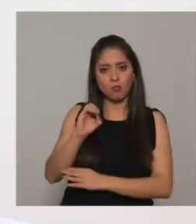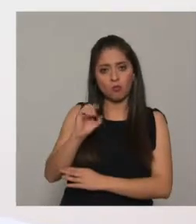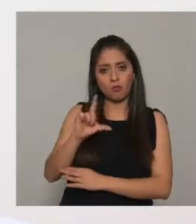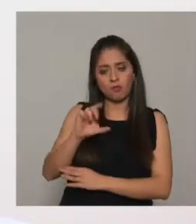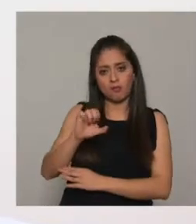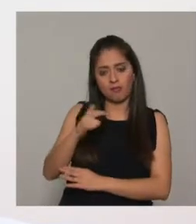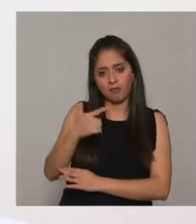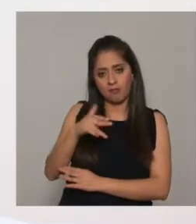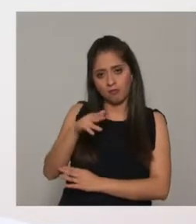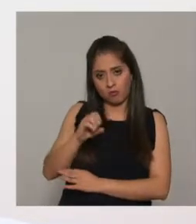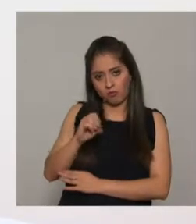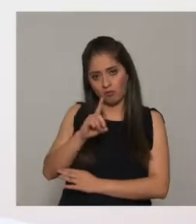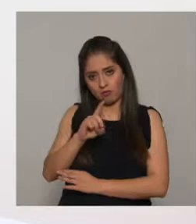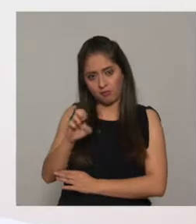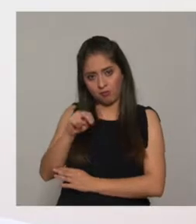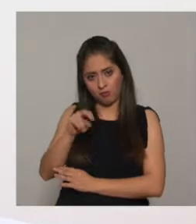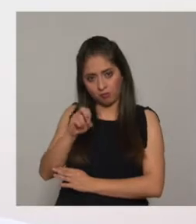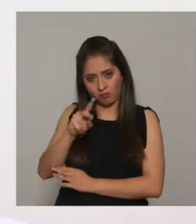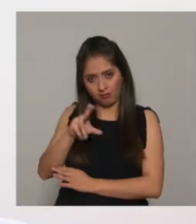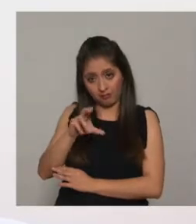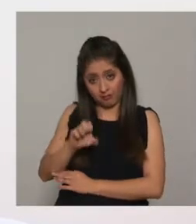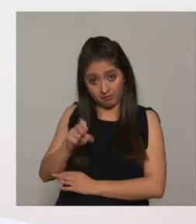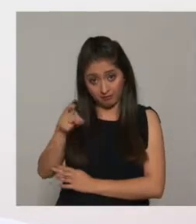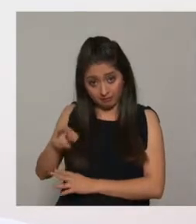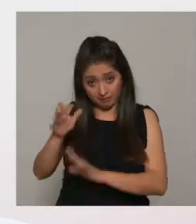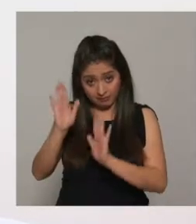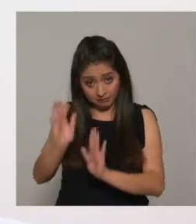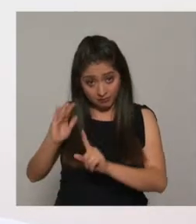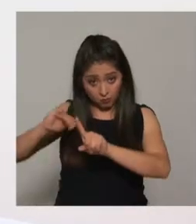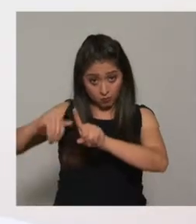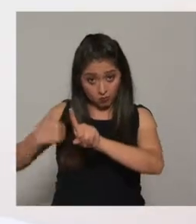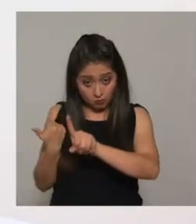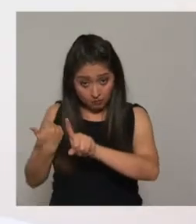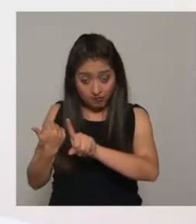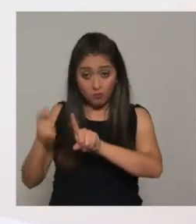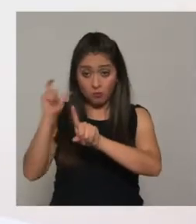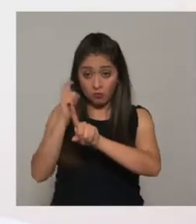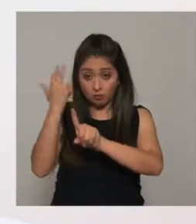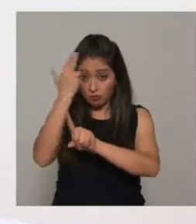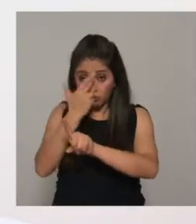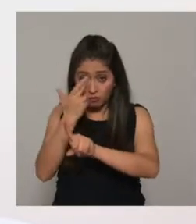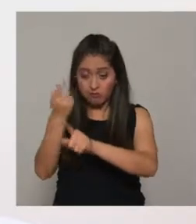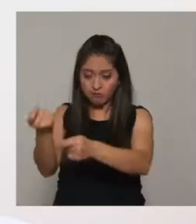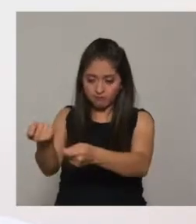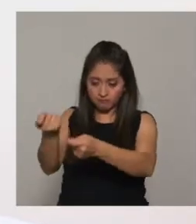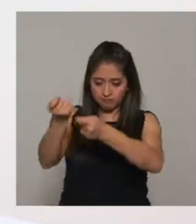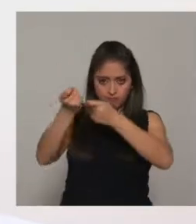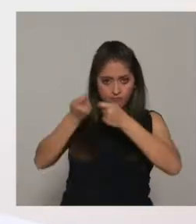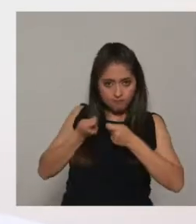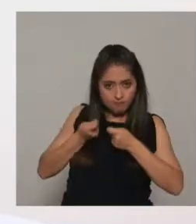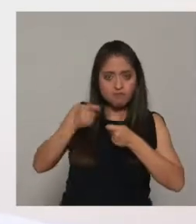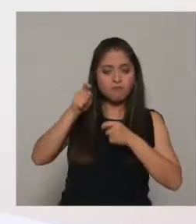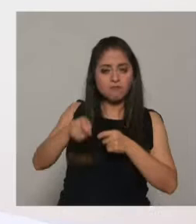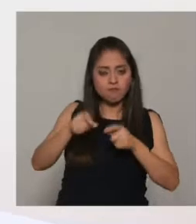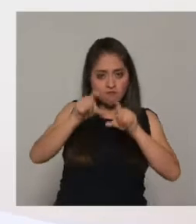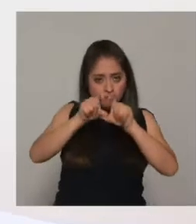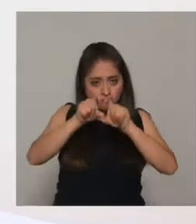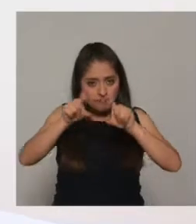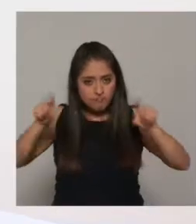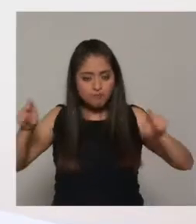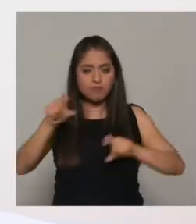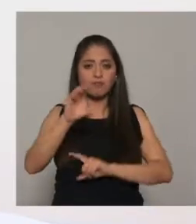lo revisa, lo guarda y me regresa el documento ya con una cadena y con una